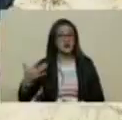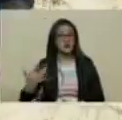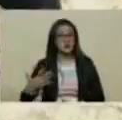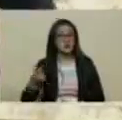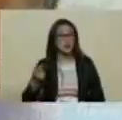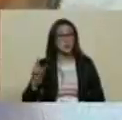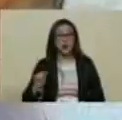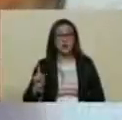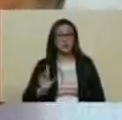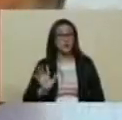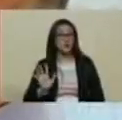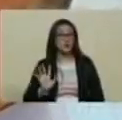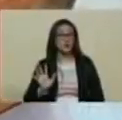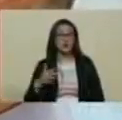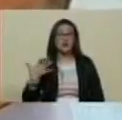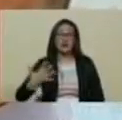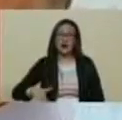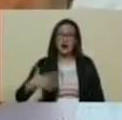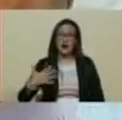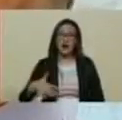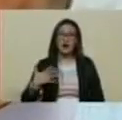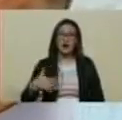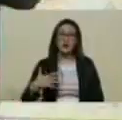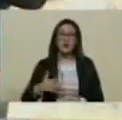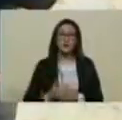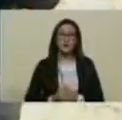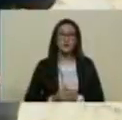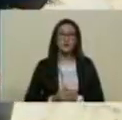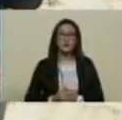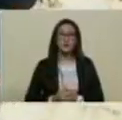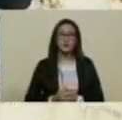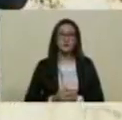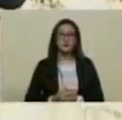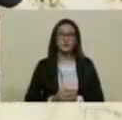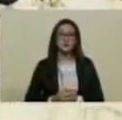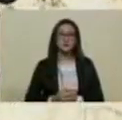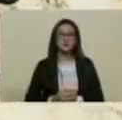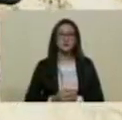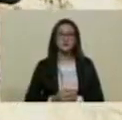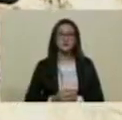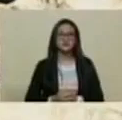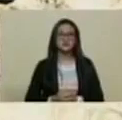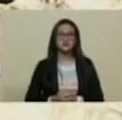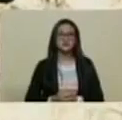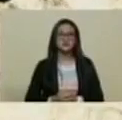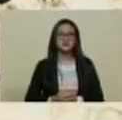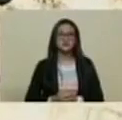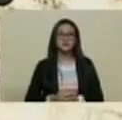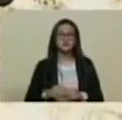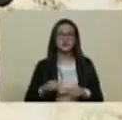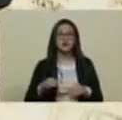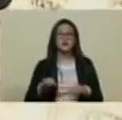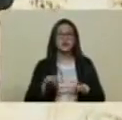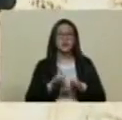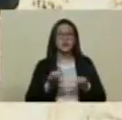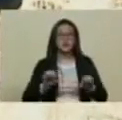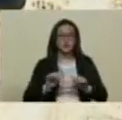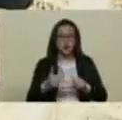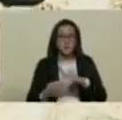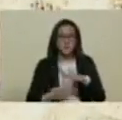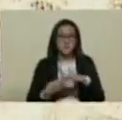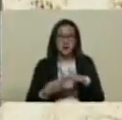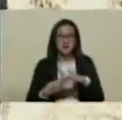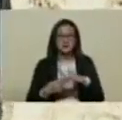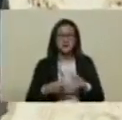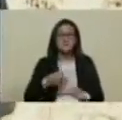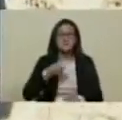son baratas tampoco. Pero aquí el muchacho entra desde la educación inicial y